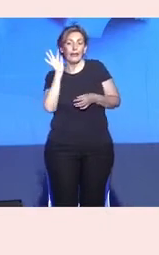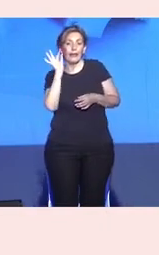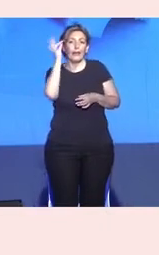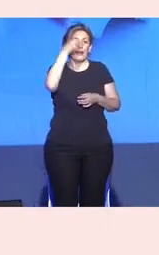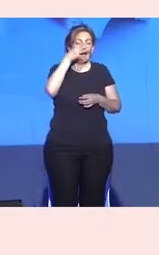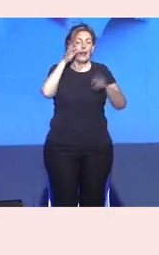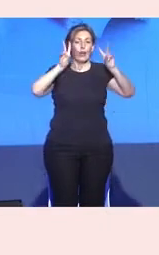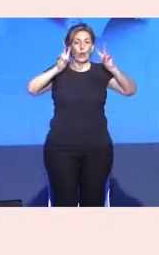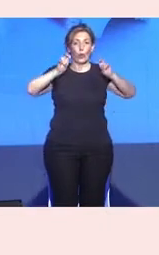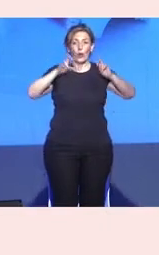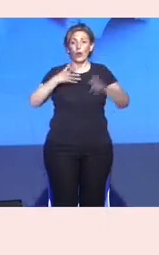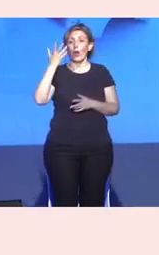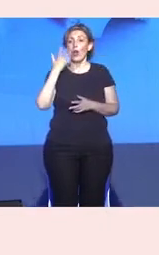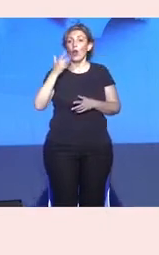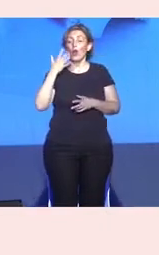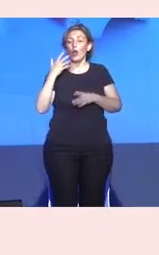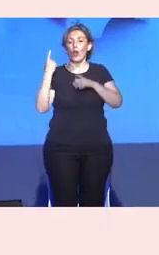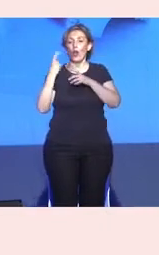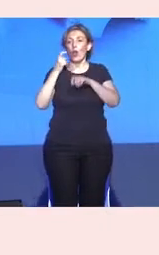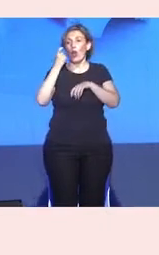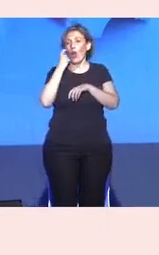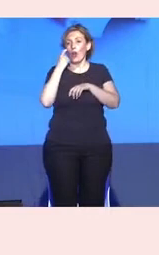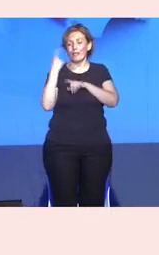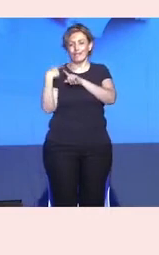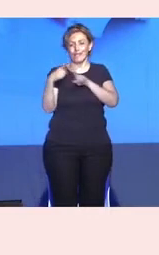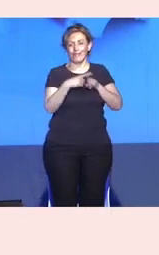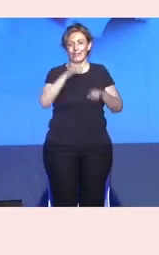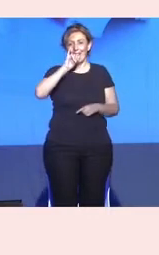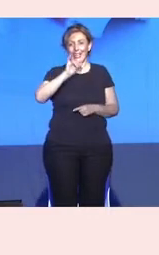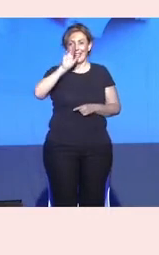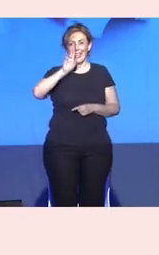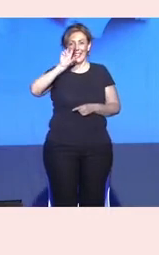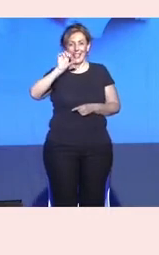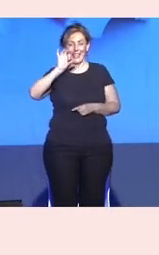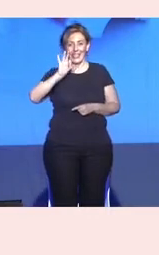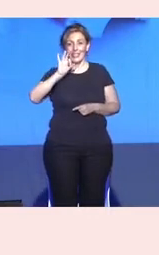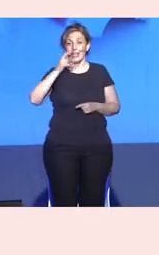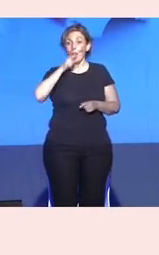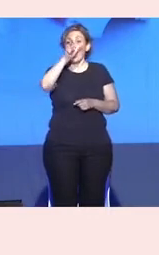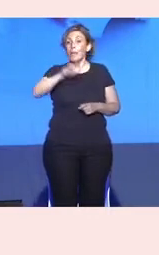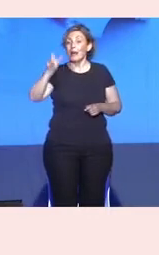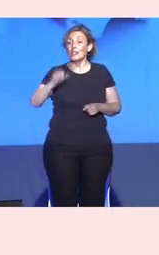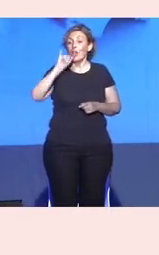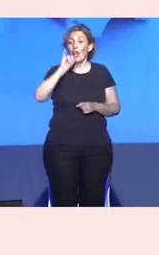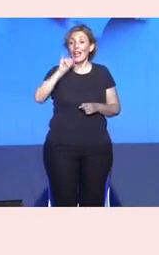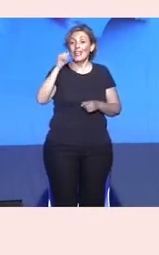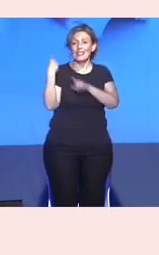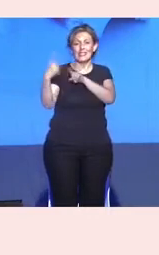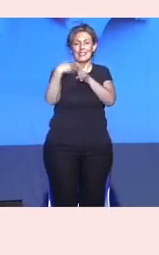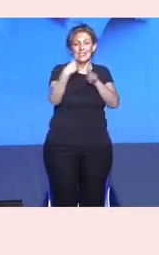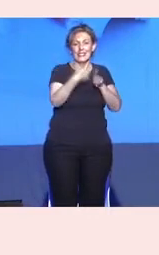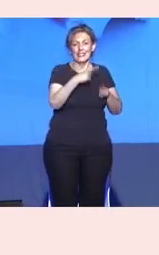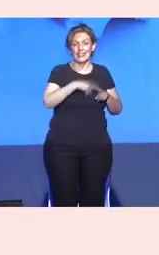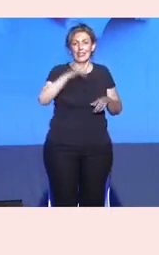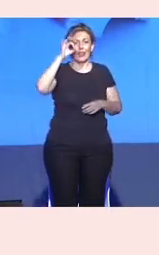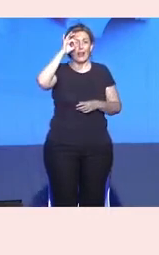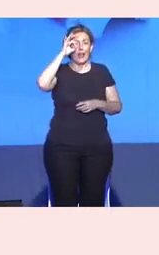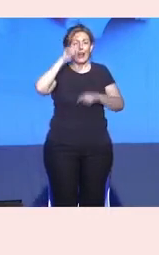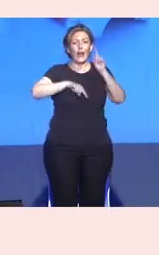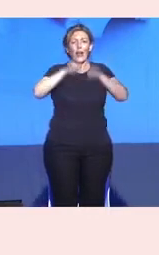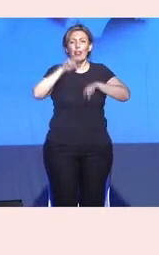La parte de color de nuestro ojo se llama el iris. Todas las personas tienen un iris de color diferente, depende de la melanina